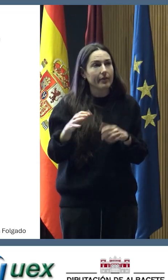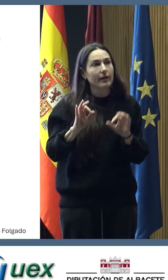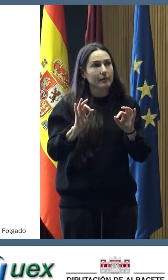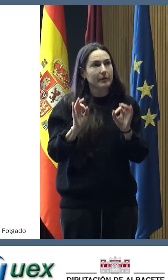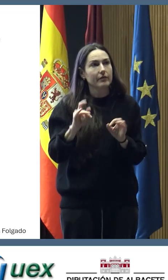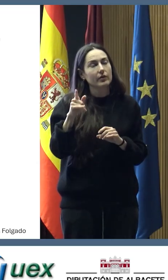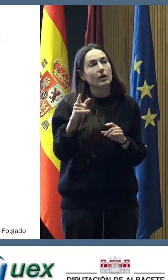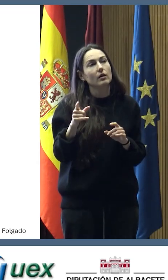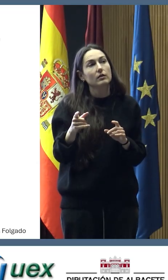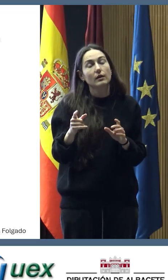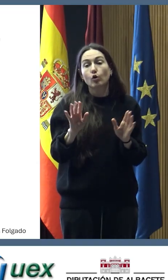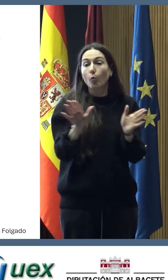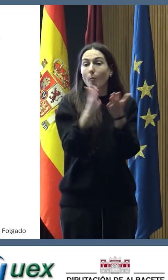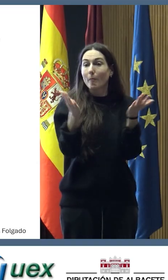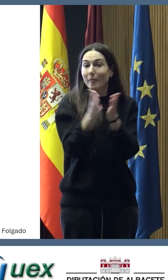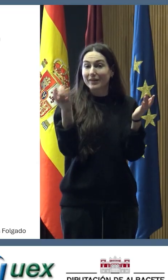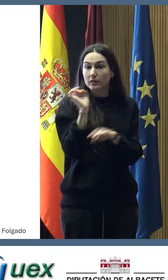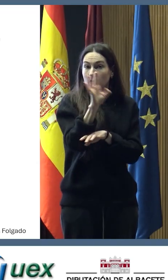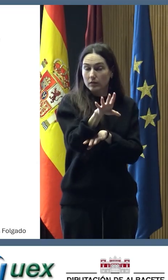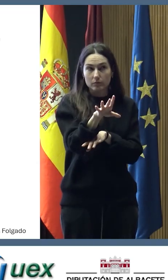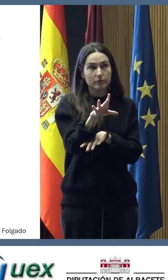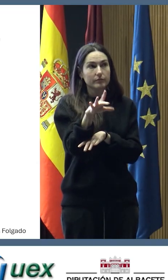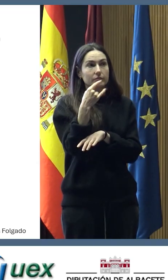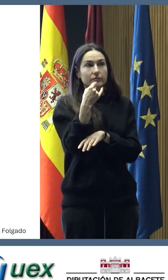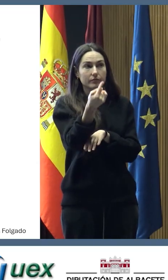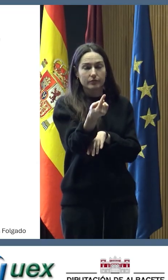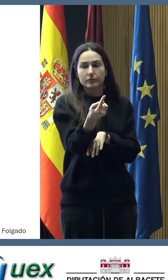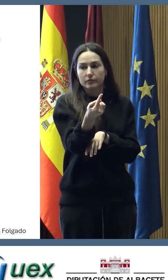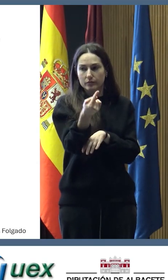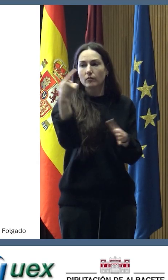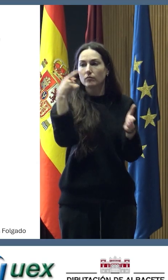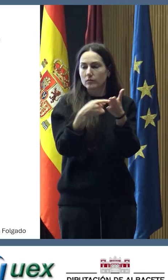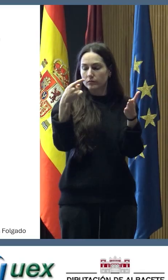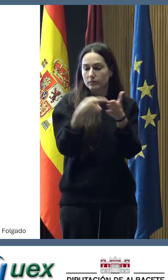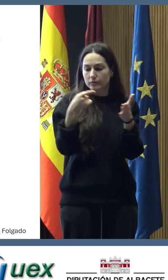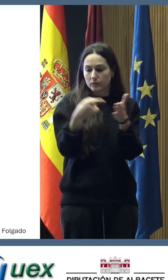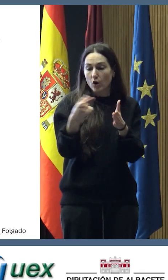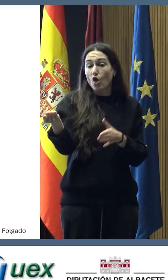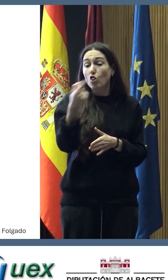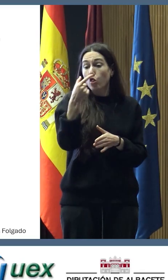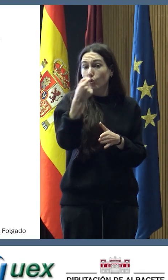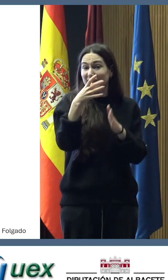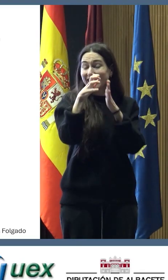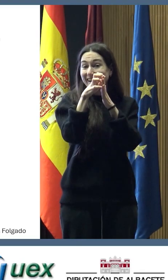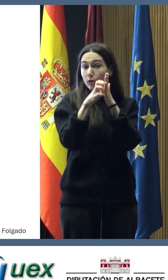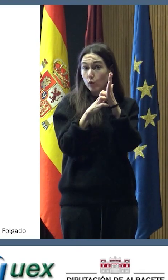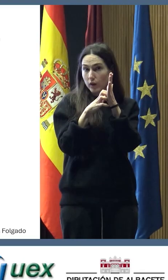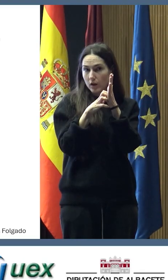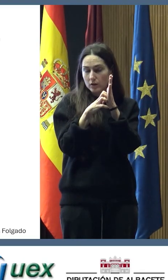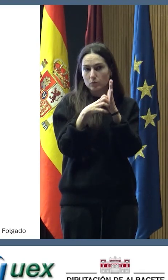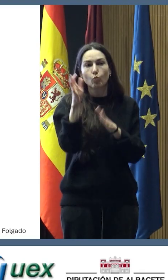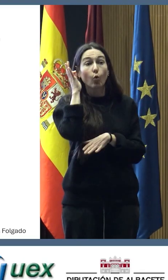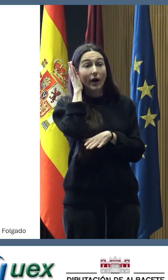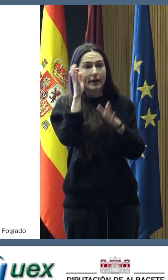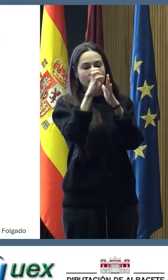mandó una nota de prensa para exigir reducir la dosis recomendada en